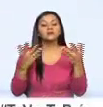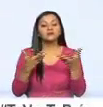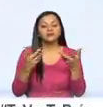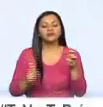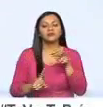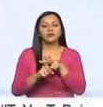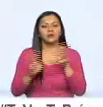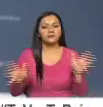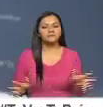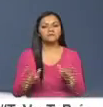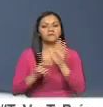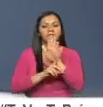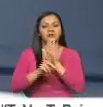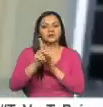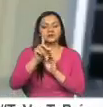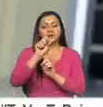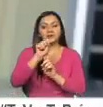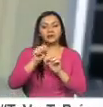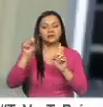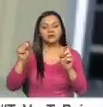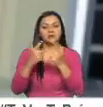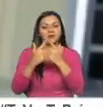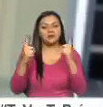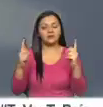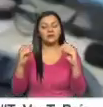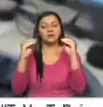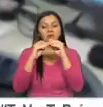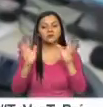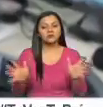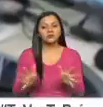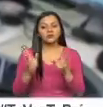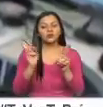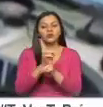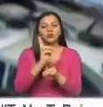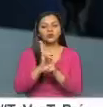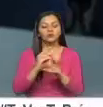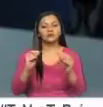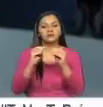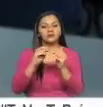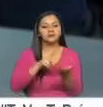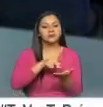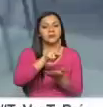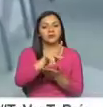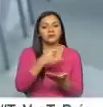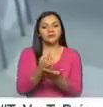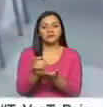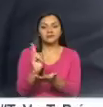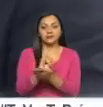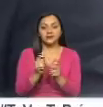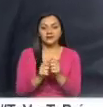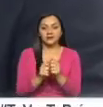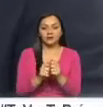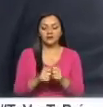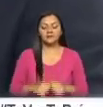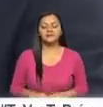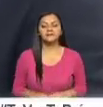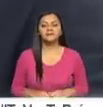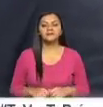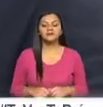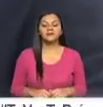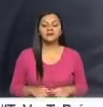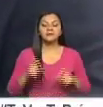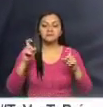el desarrollo del software y hardware libre para promover el uso de medios de pago electrónicos en el país. Vamos a ver cómo